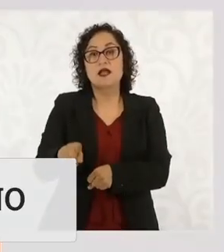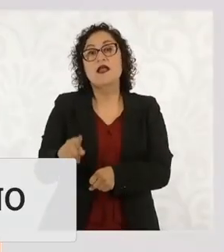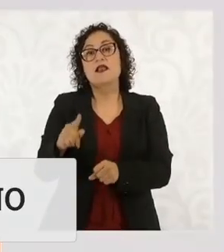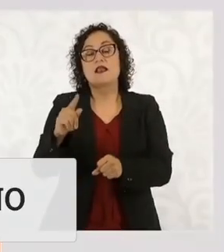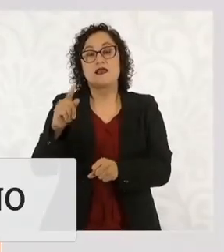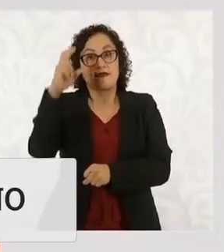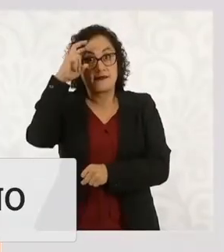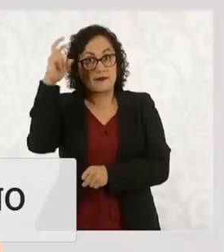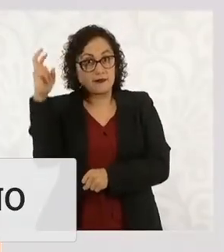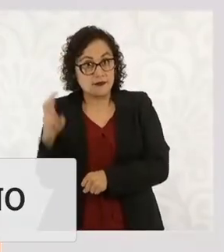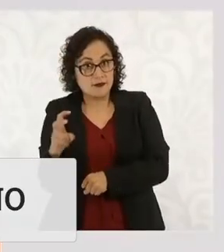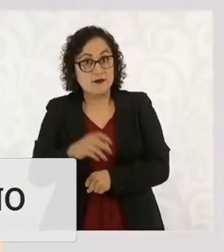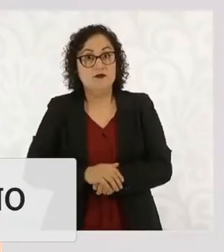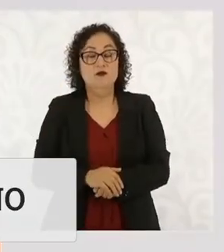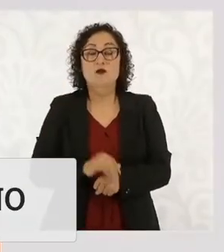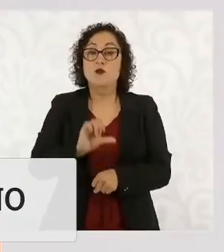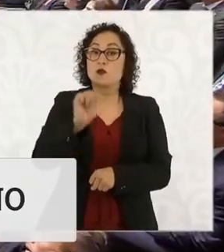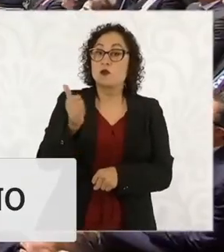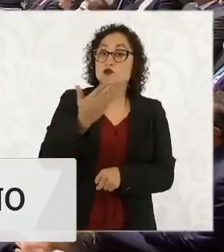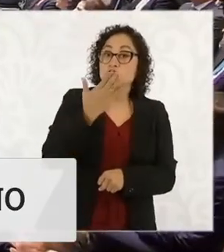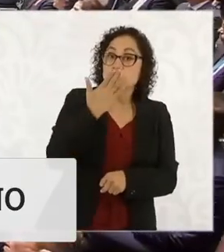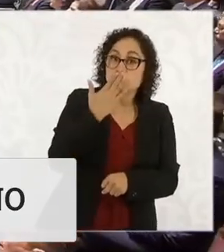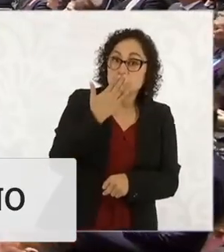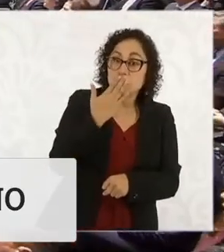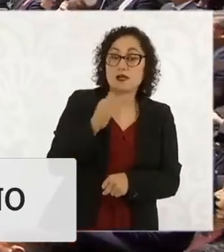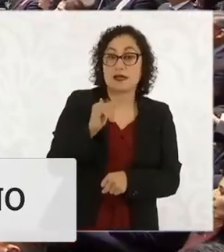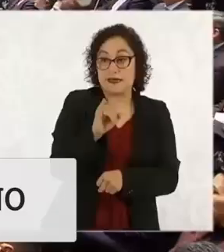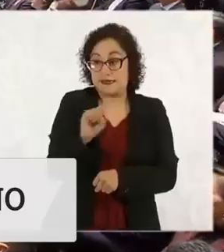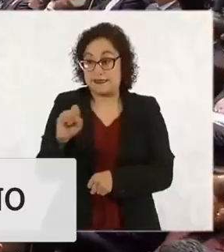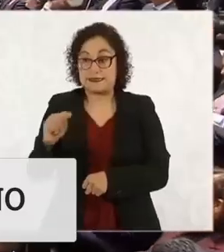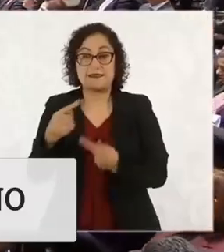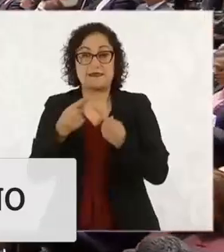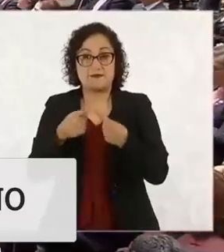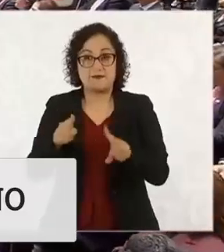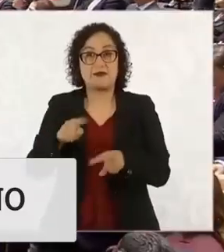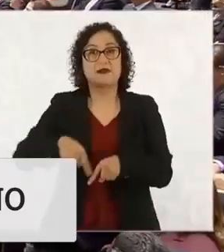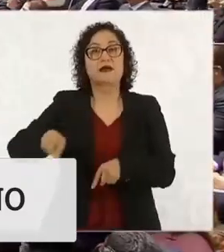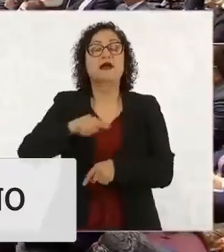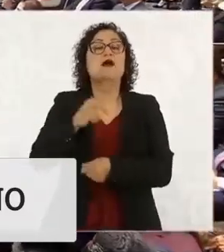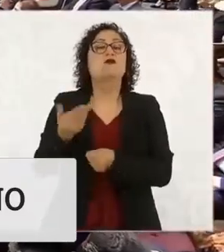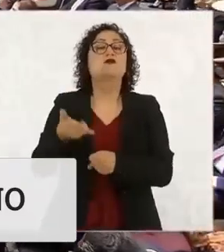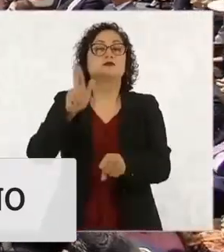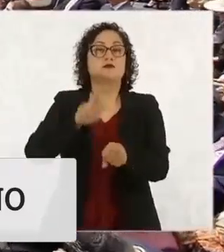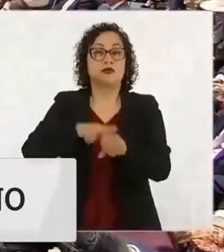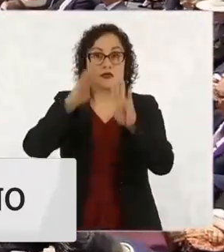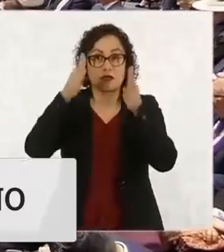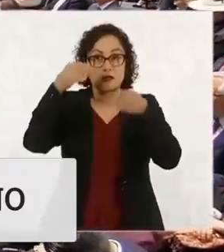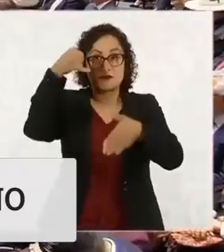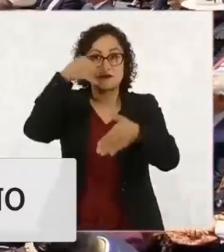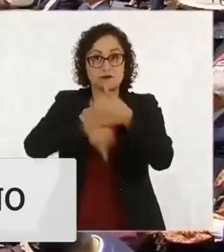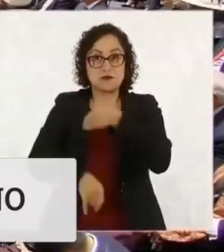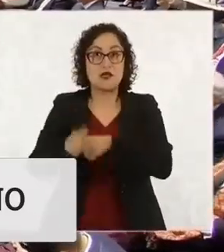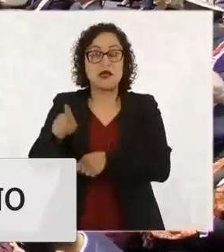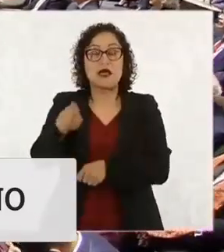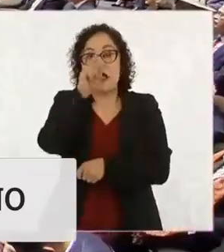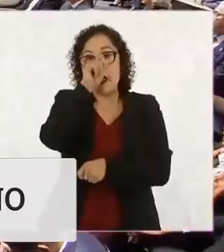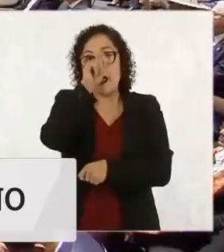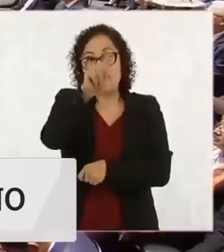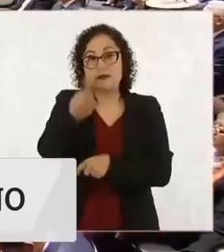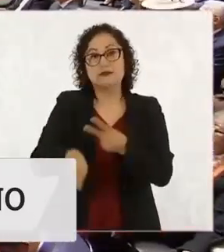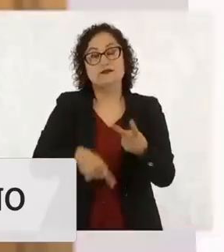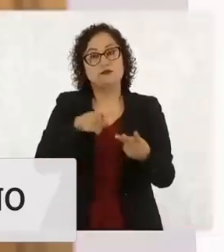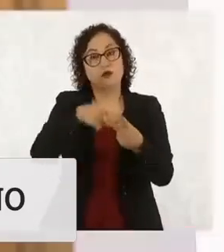de zona en Sonora. Del ISSSTE, el Hospital Regional de Alta Especialidad en Tlajomulco, Jalisco, de